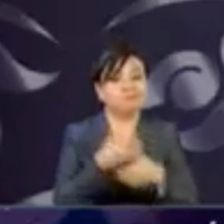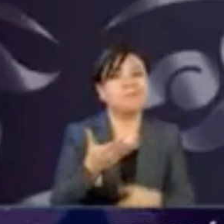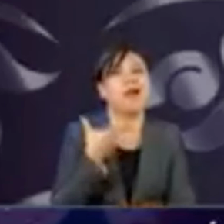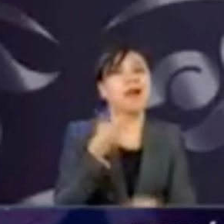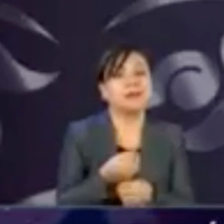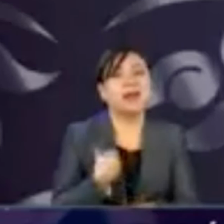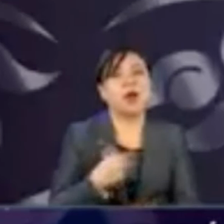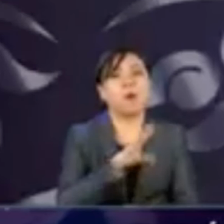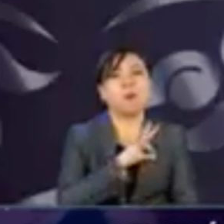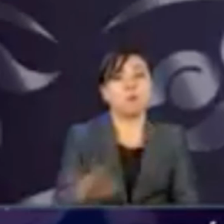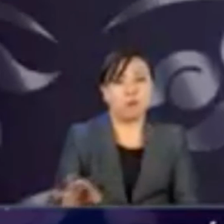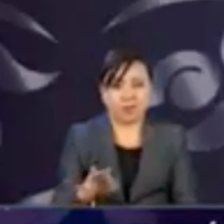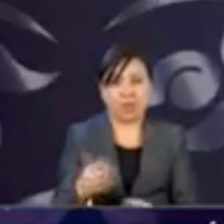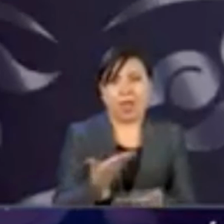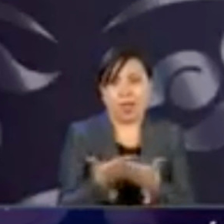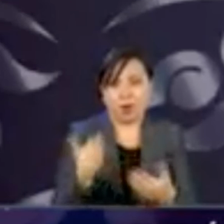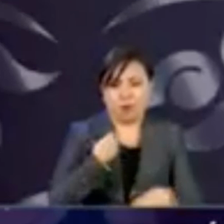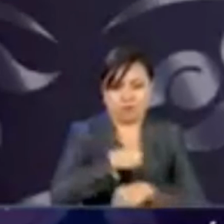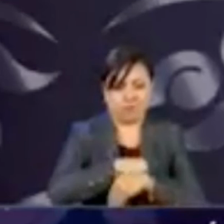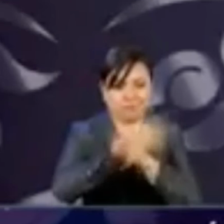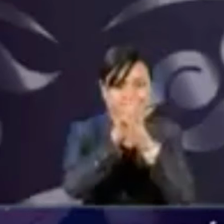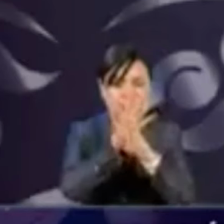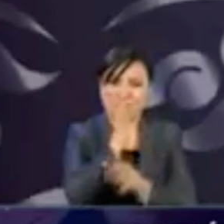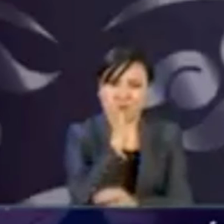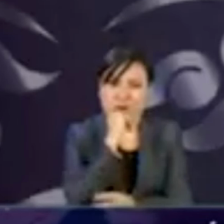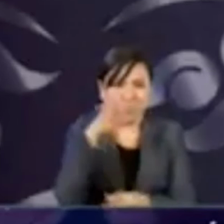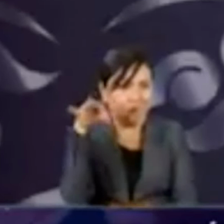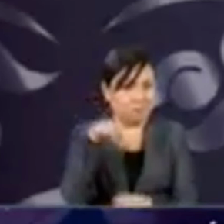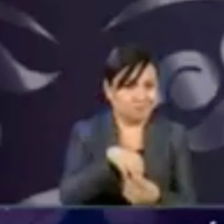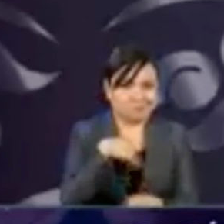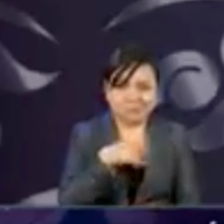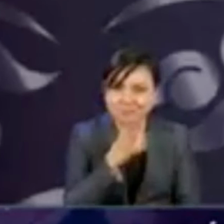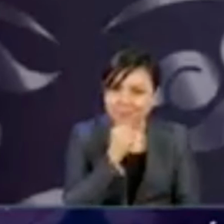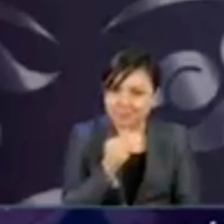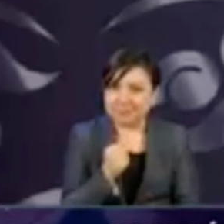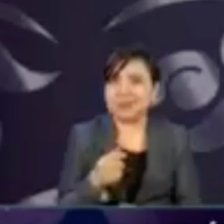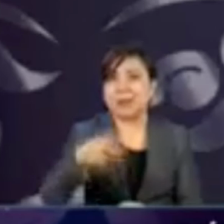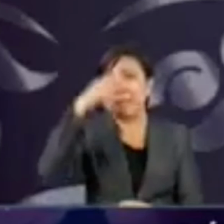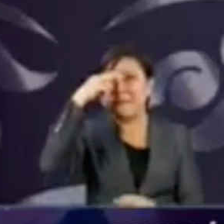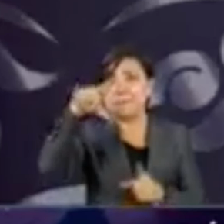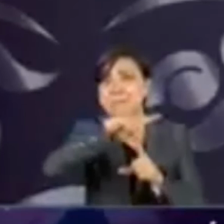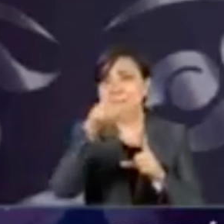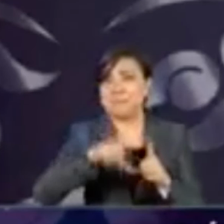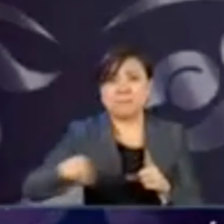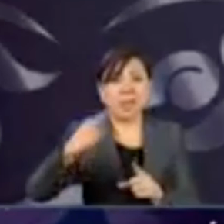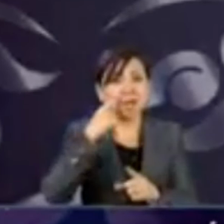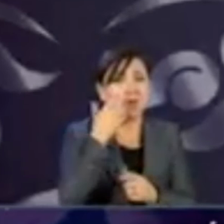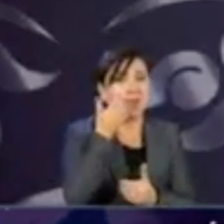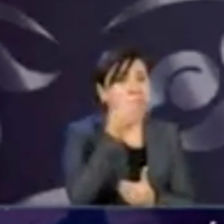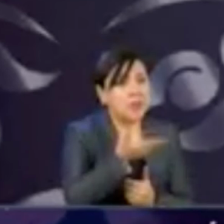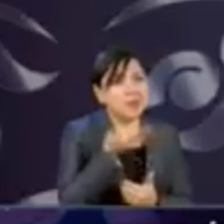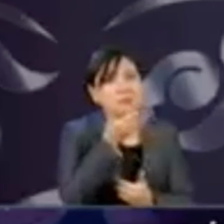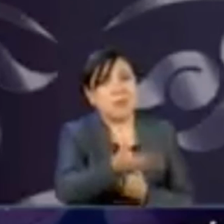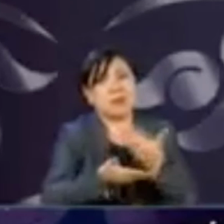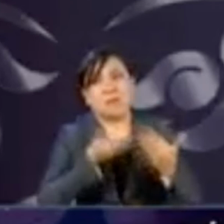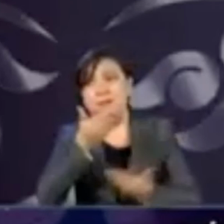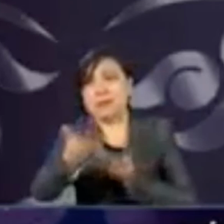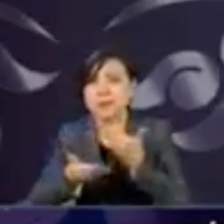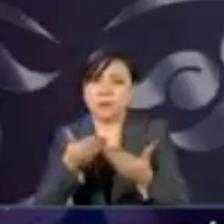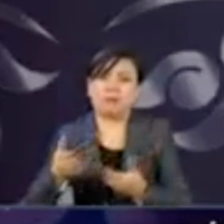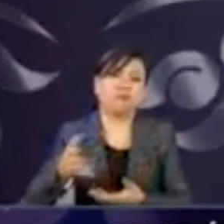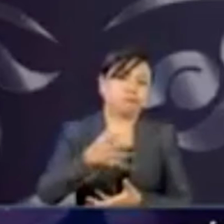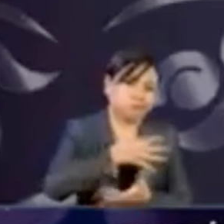resolver muchas de las cosas que están pidiendo todos los ciudadanos de méxico sin distingo de partidos y que poderlos